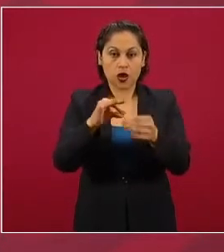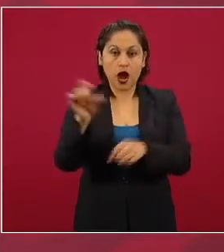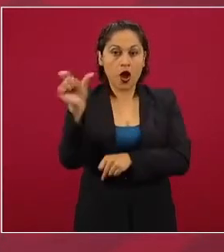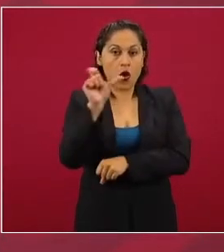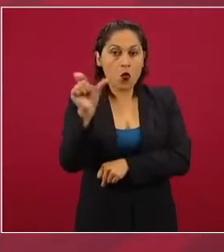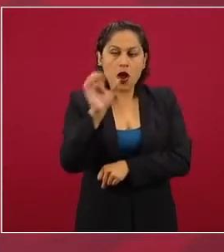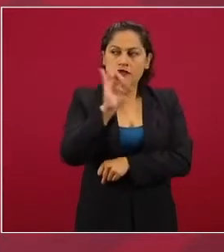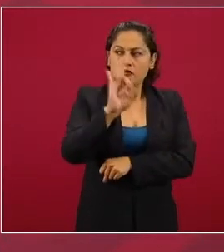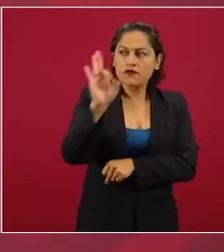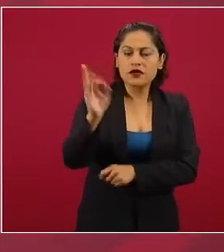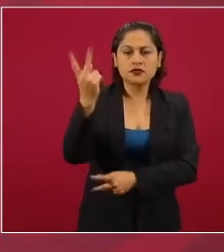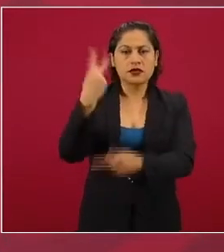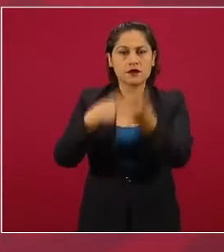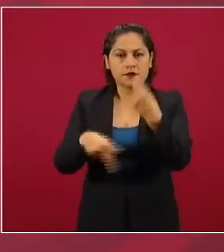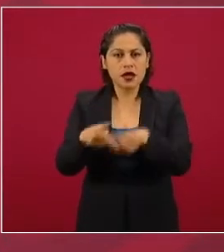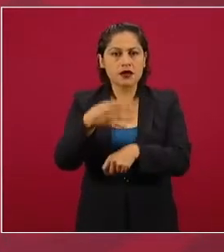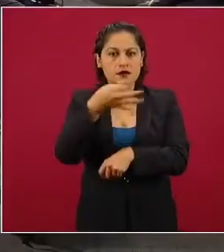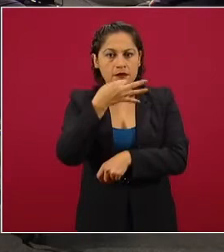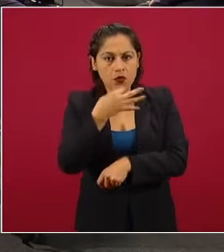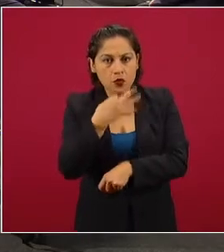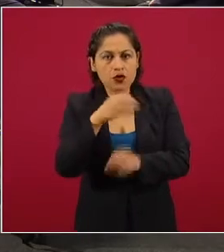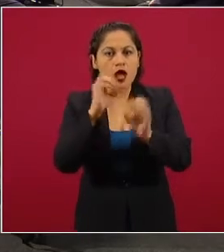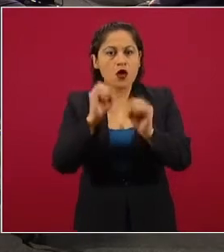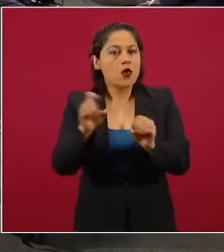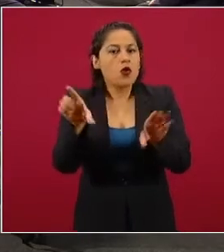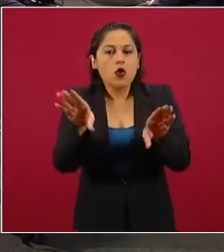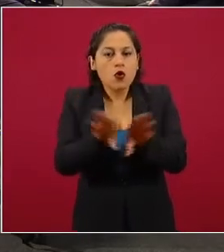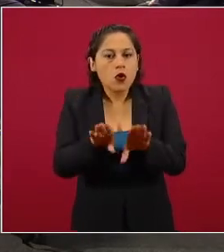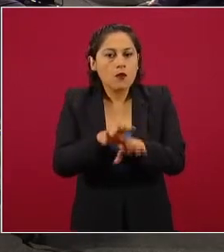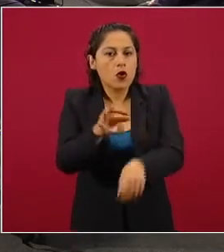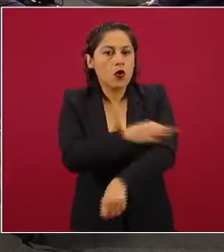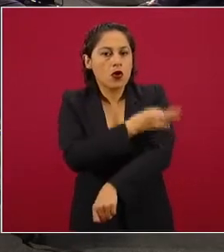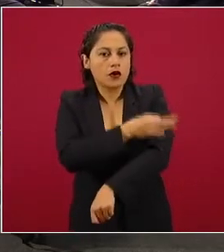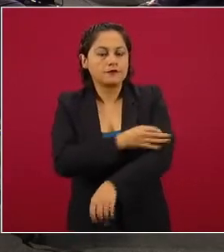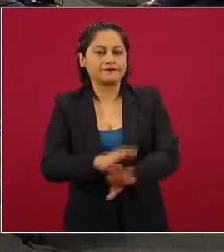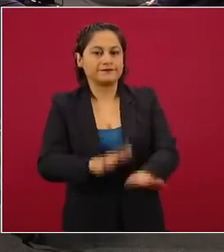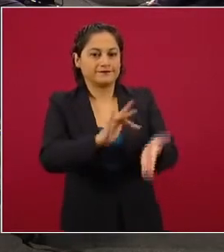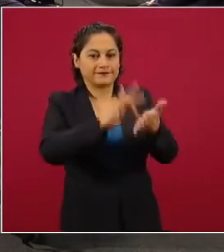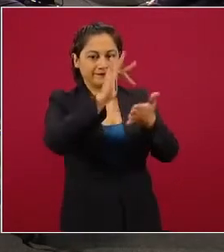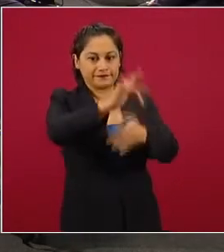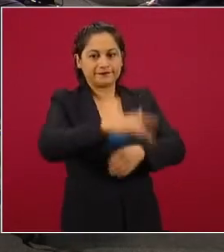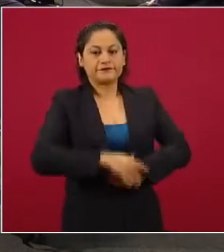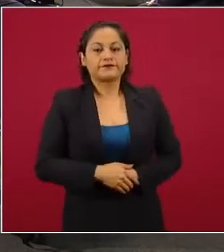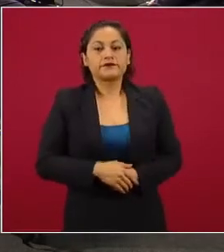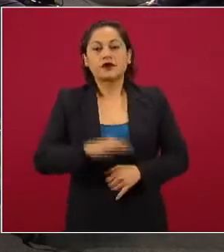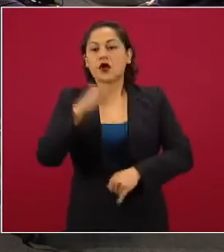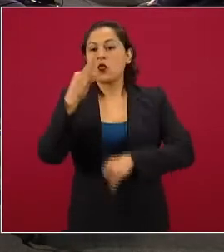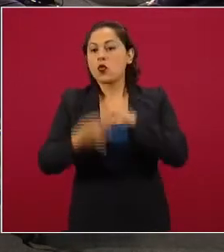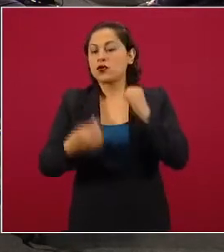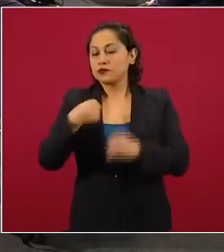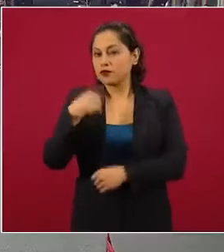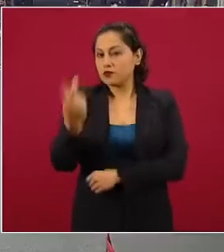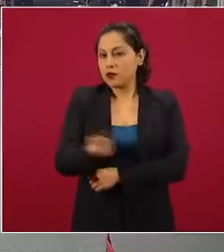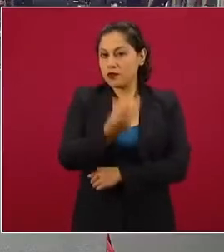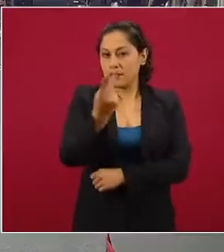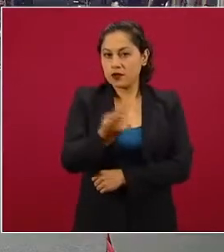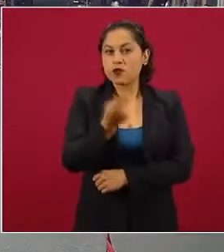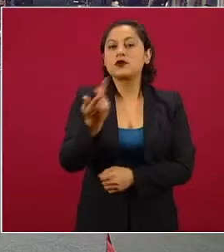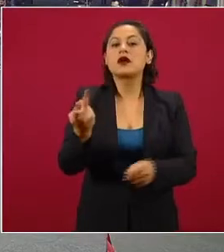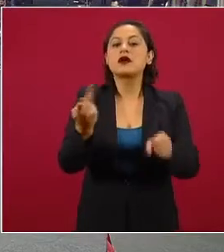vacunas en México y cómo se empezará a utilizar. Gracias, doctor. Y finalmente preguntarle qué opina de que los senadores